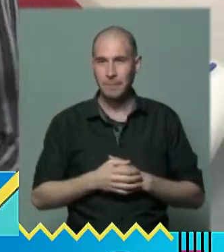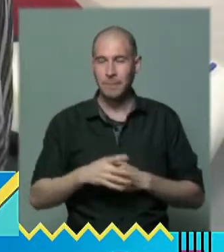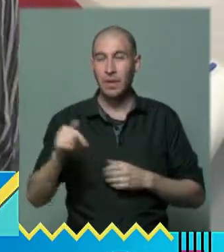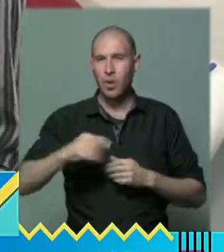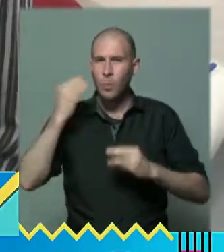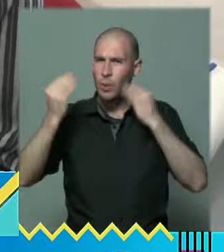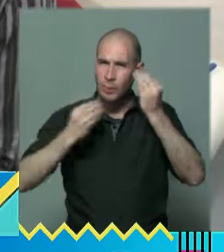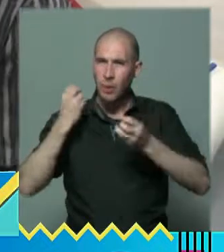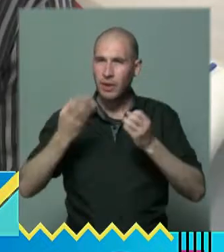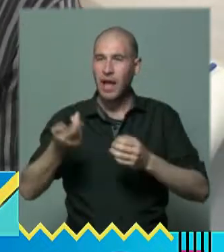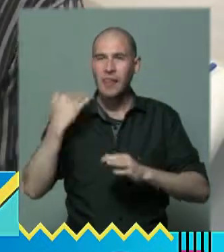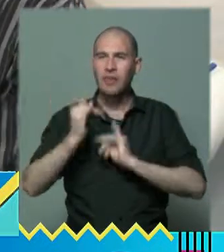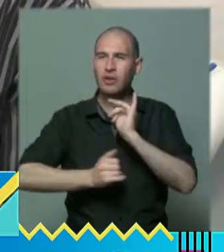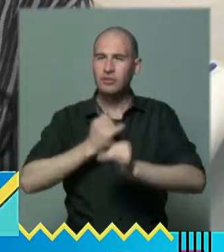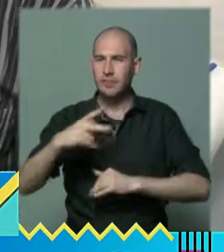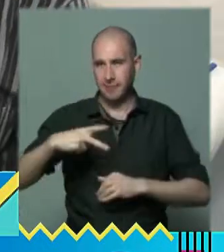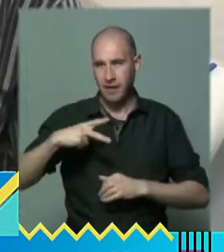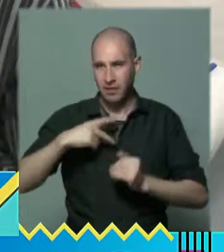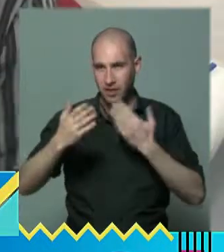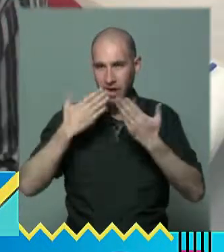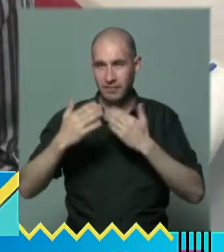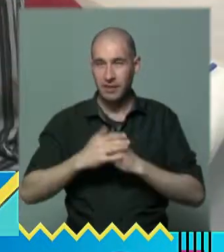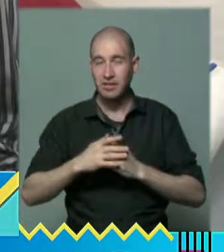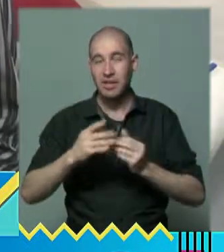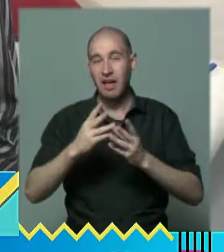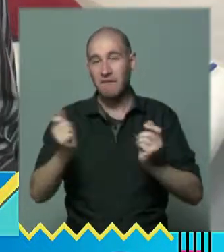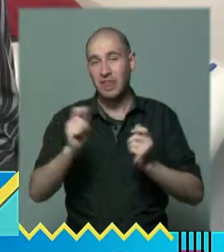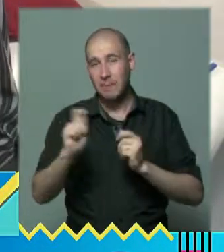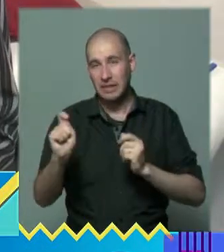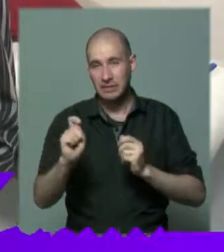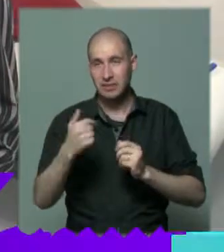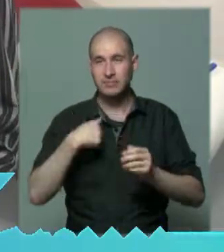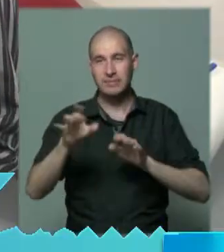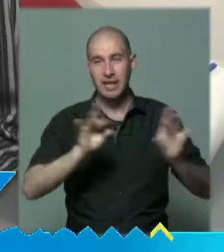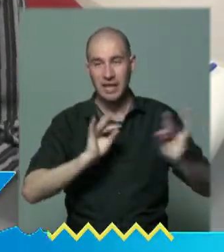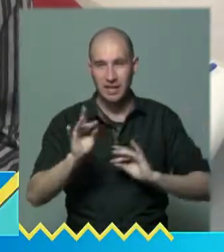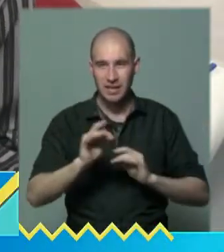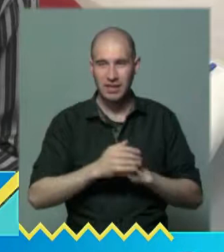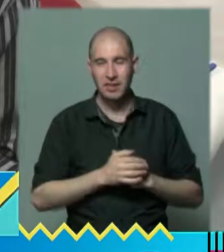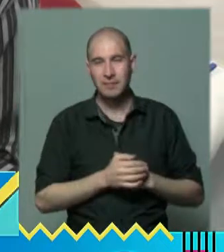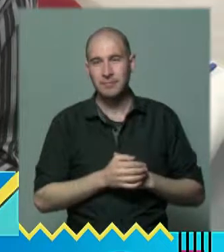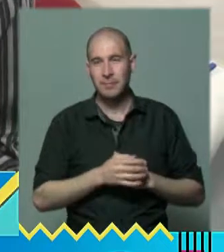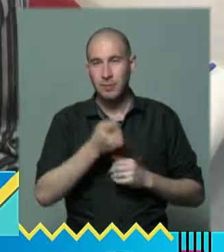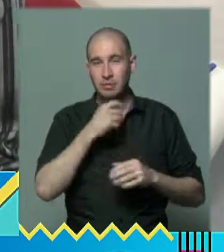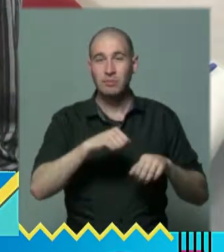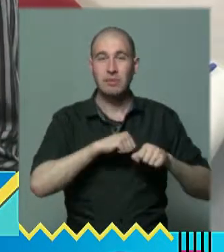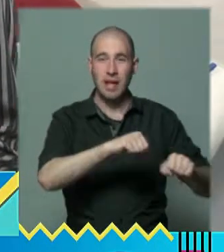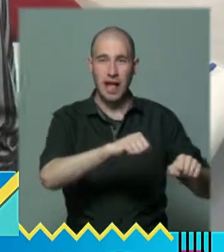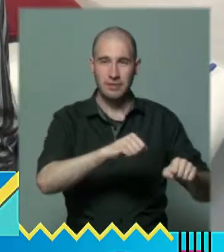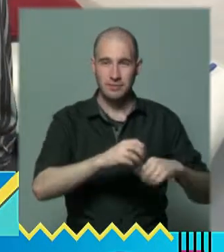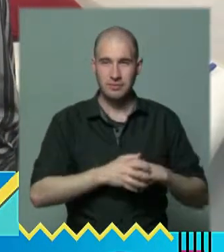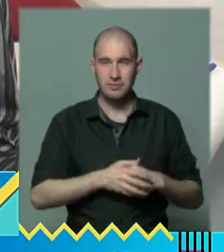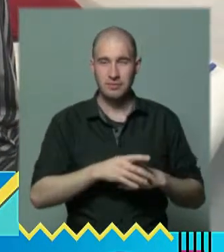hoy preocupado, porque te lo comentaba también fuera de cámara, llegamos a fin de mes y tengo que elegir. O voy al supermercado